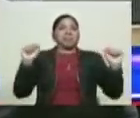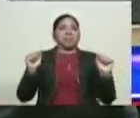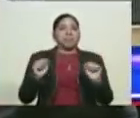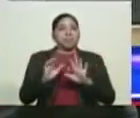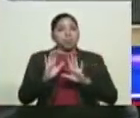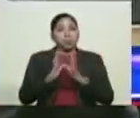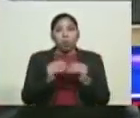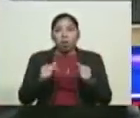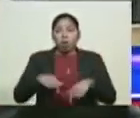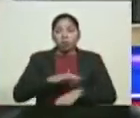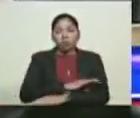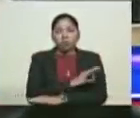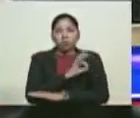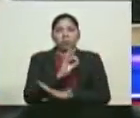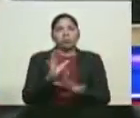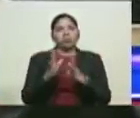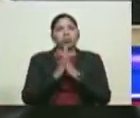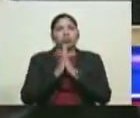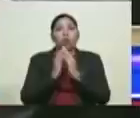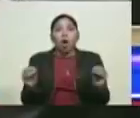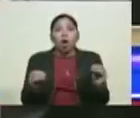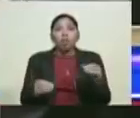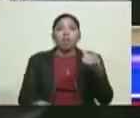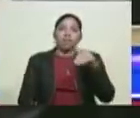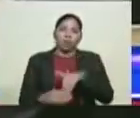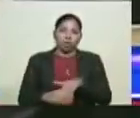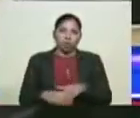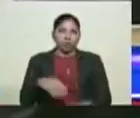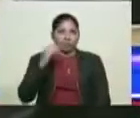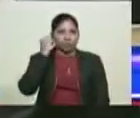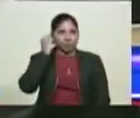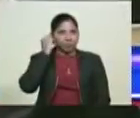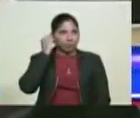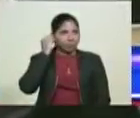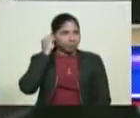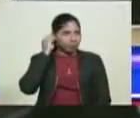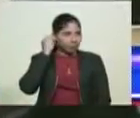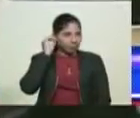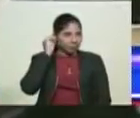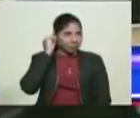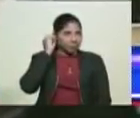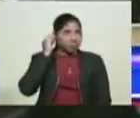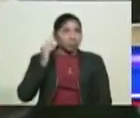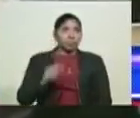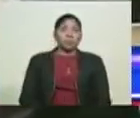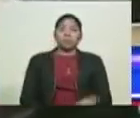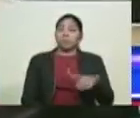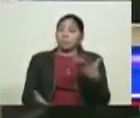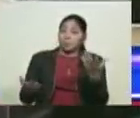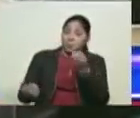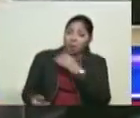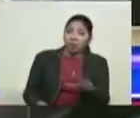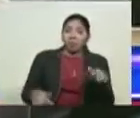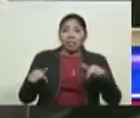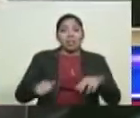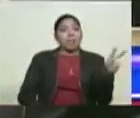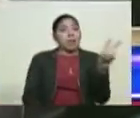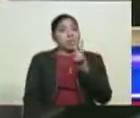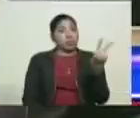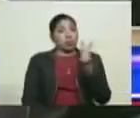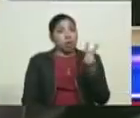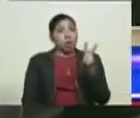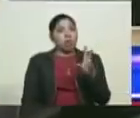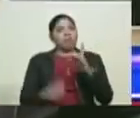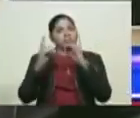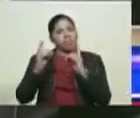día, todo el mundo a votar. Así que, bueno, Venezuela, aquí estamos. Vamos a demostrar al mundo que en Venezuela